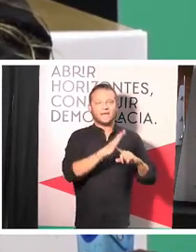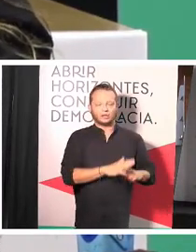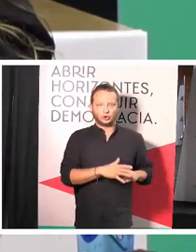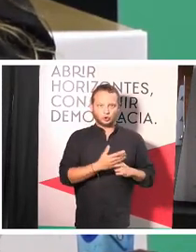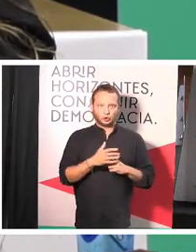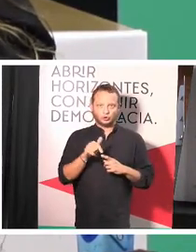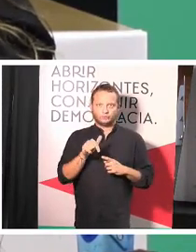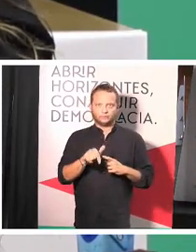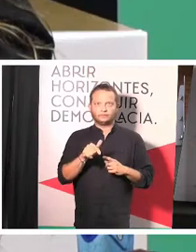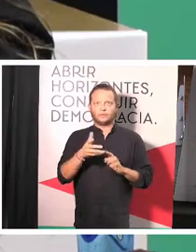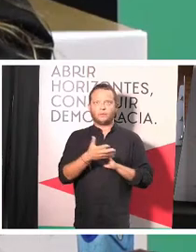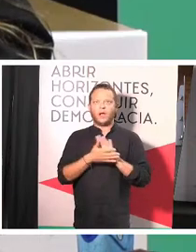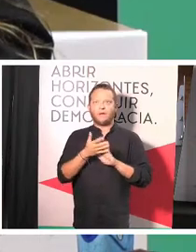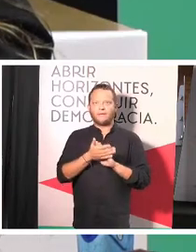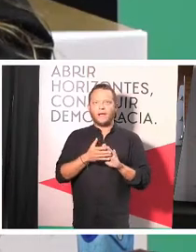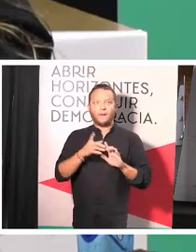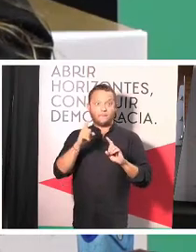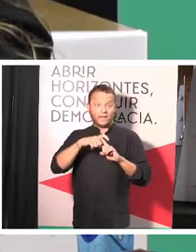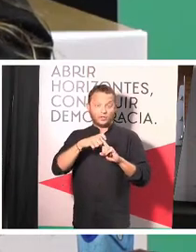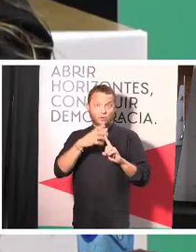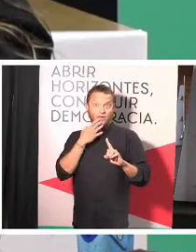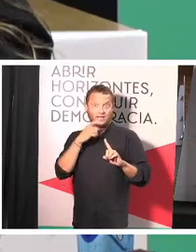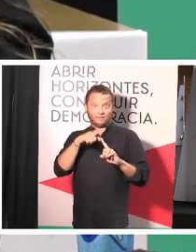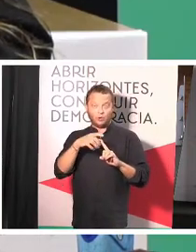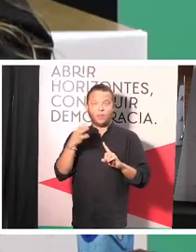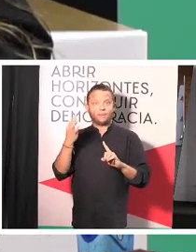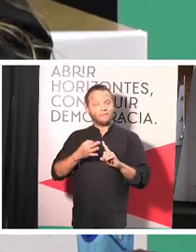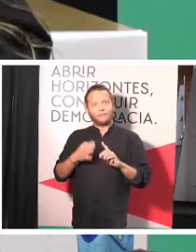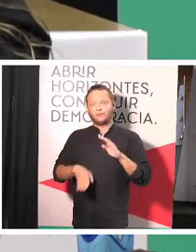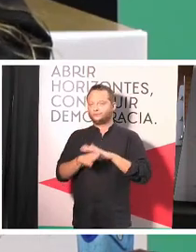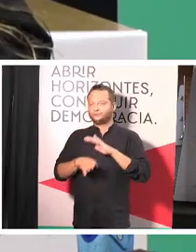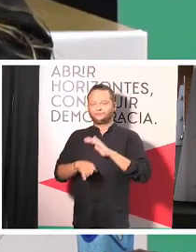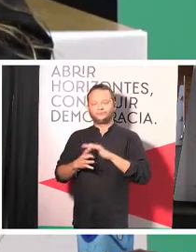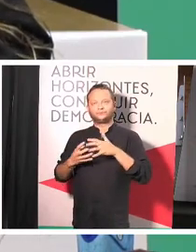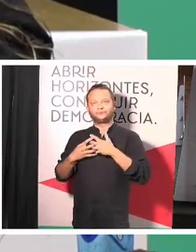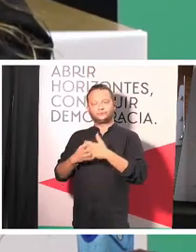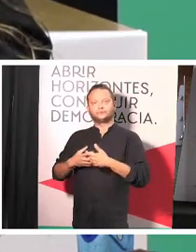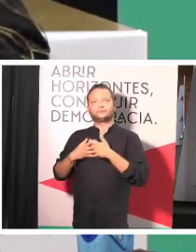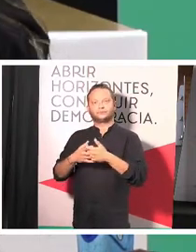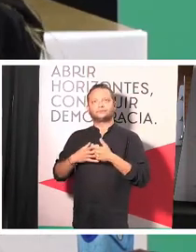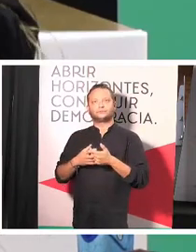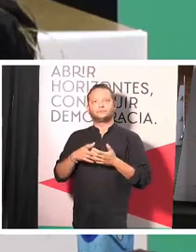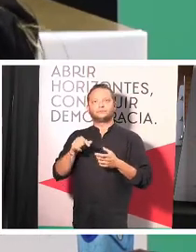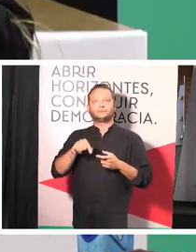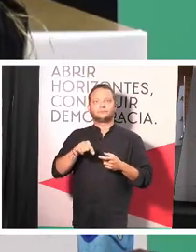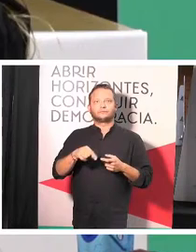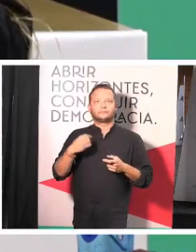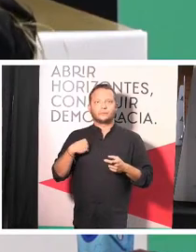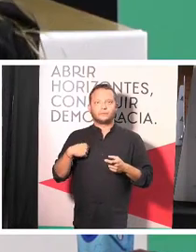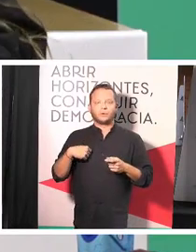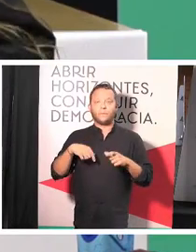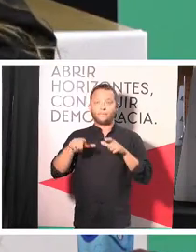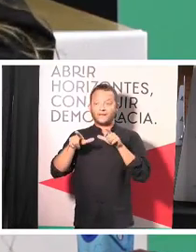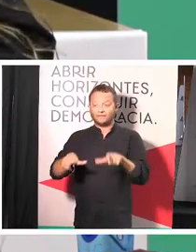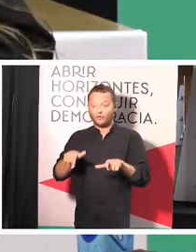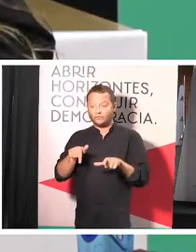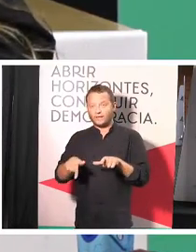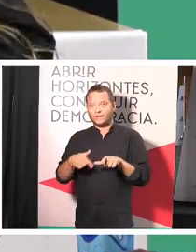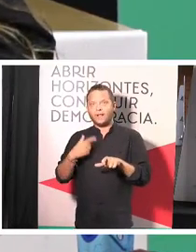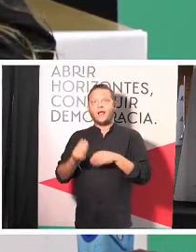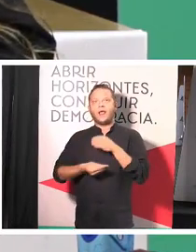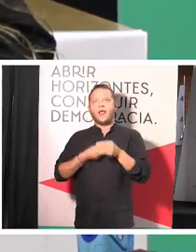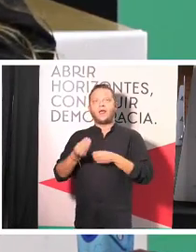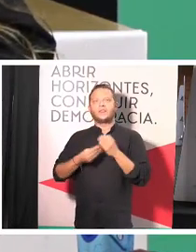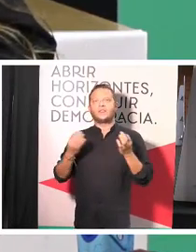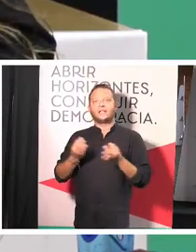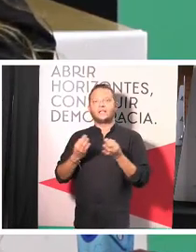hablado Mayo, contra los que hay que seguir luchando y desde las cuales estas plataformas lo que